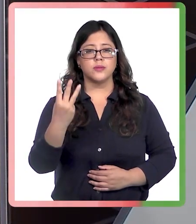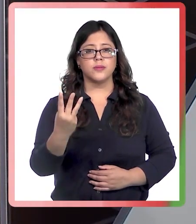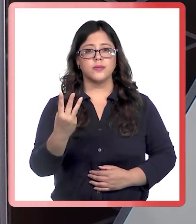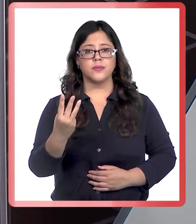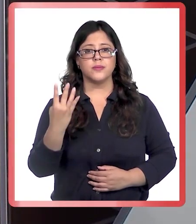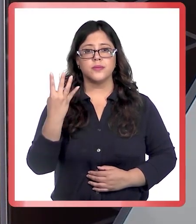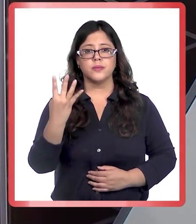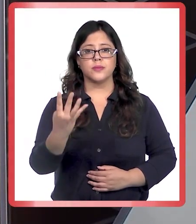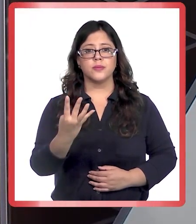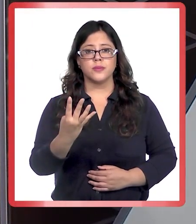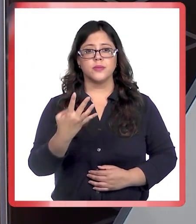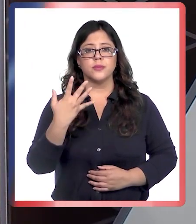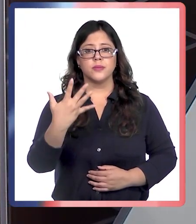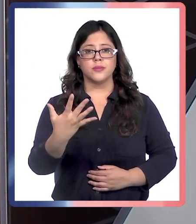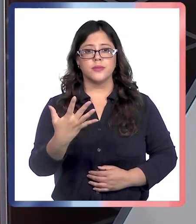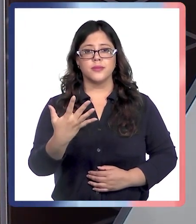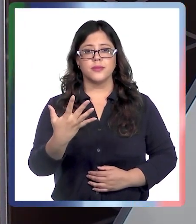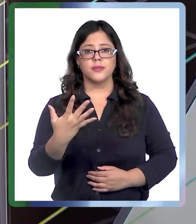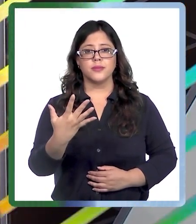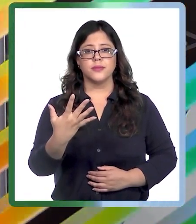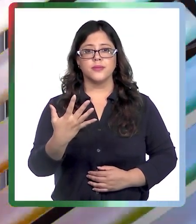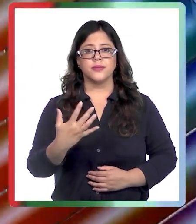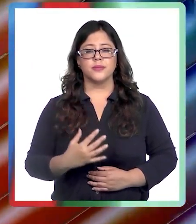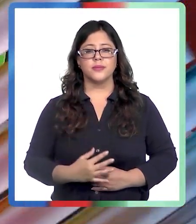3, 4, 5.